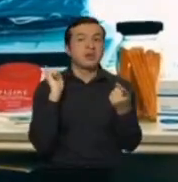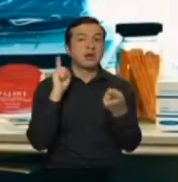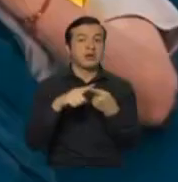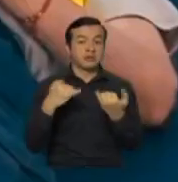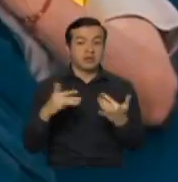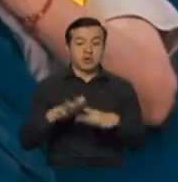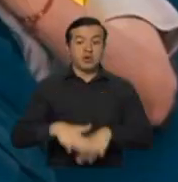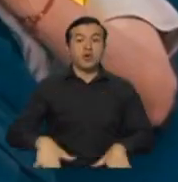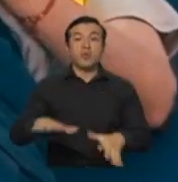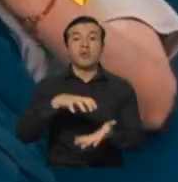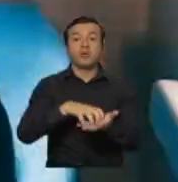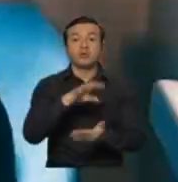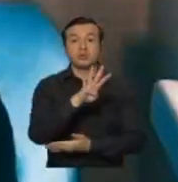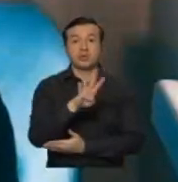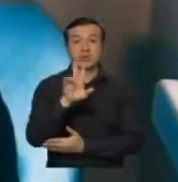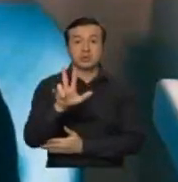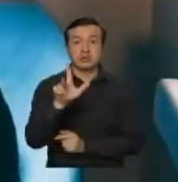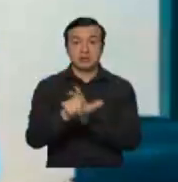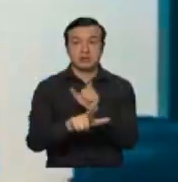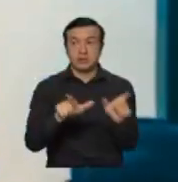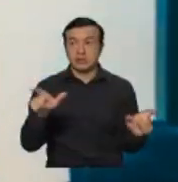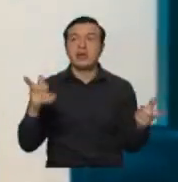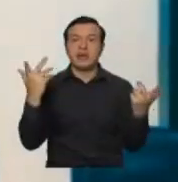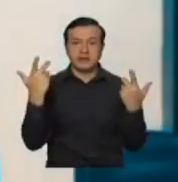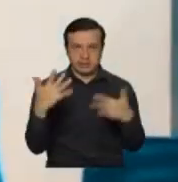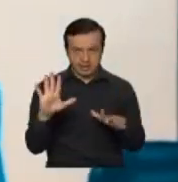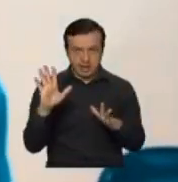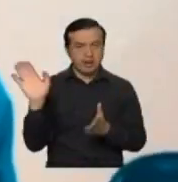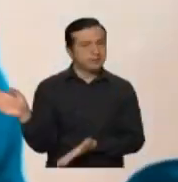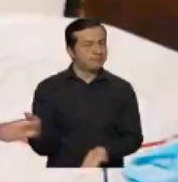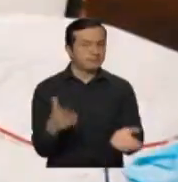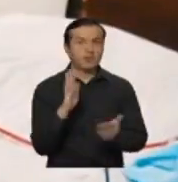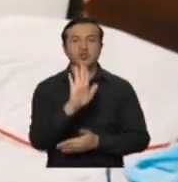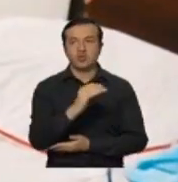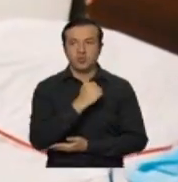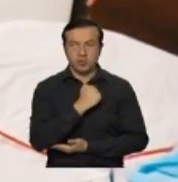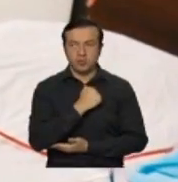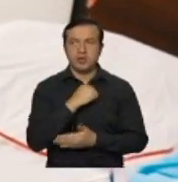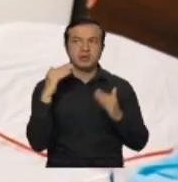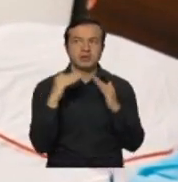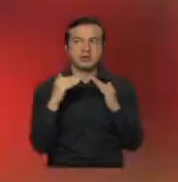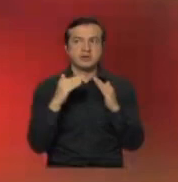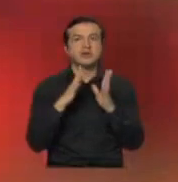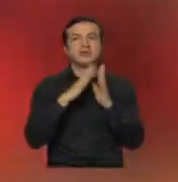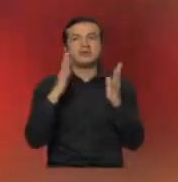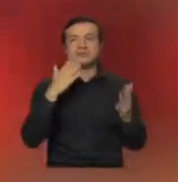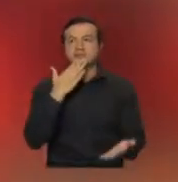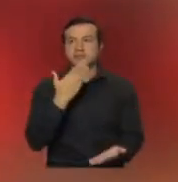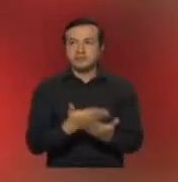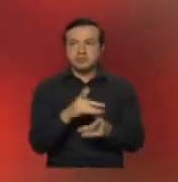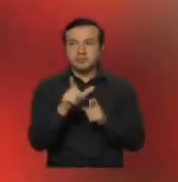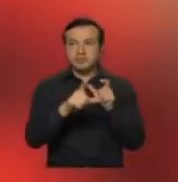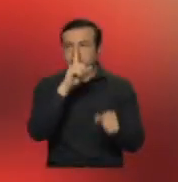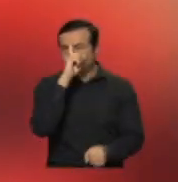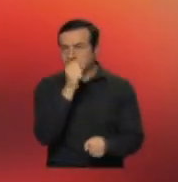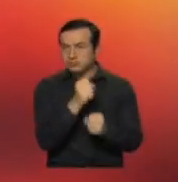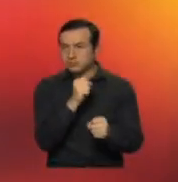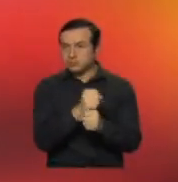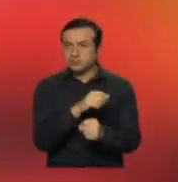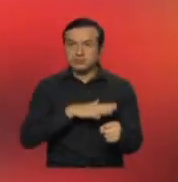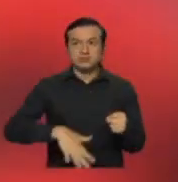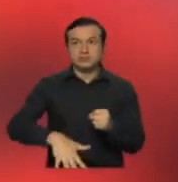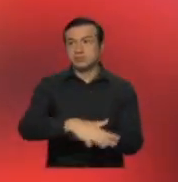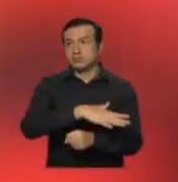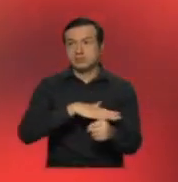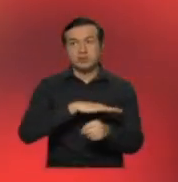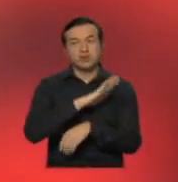la provincia, 43 ciudadanos han recibido el alta hospitalaria. Quiero agradecer al personal de aquí de Liborium, que ha